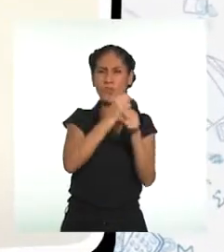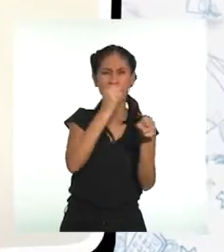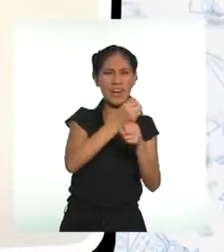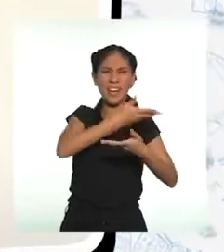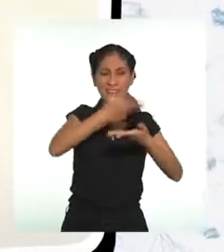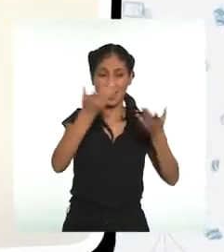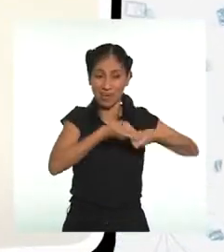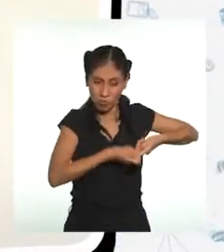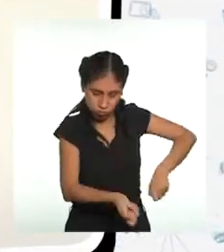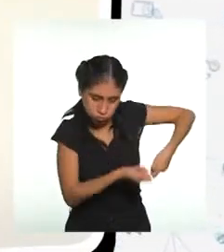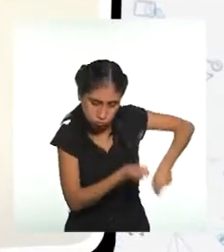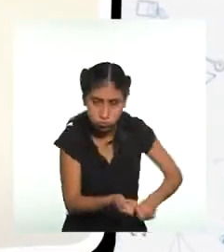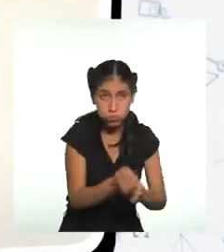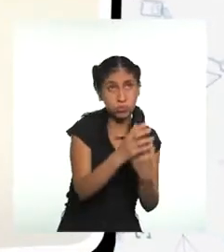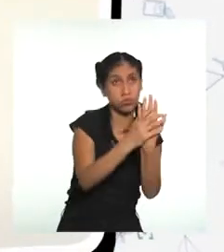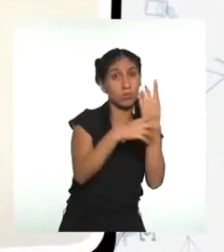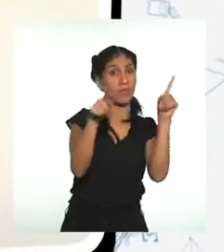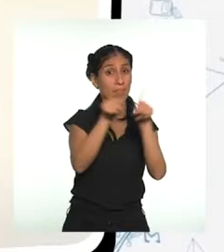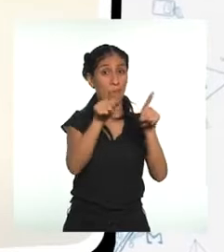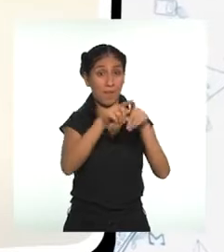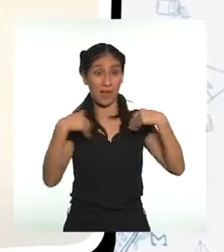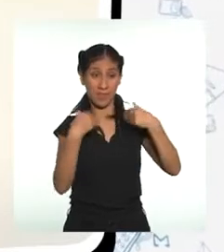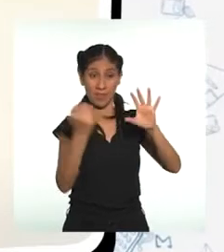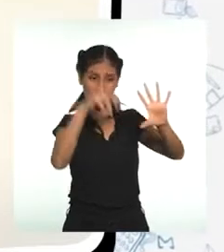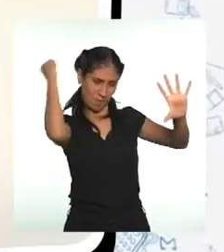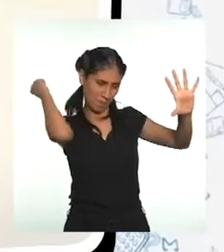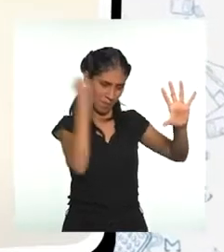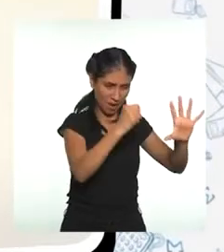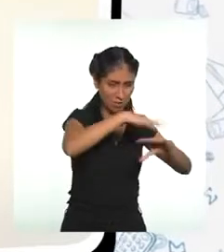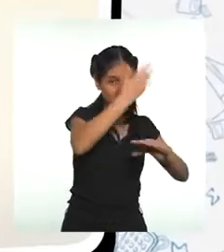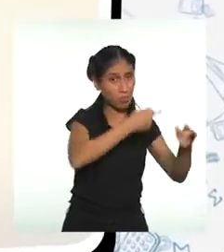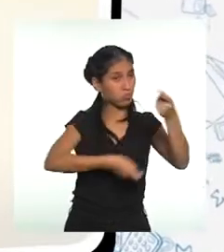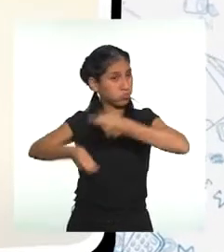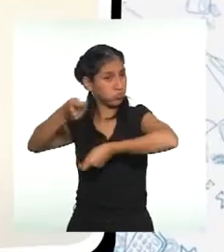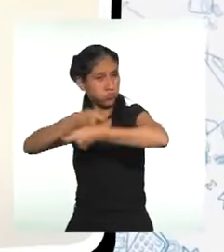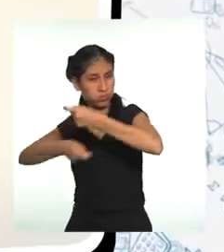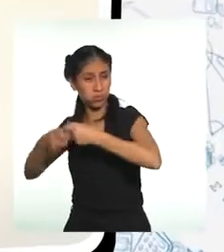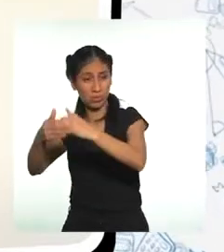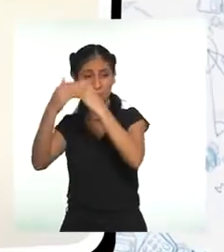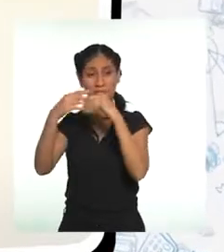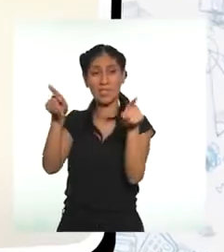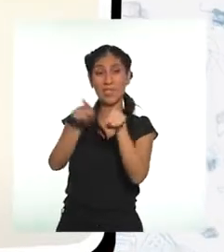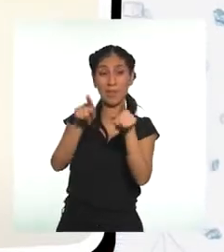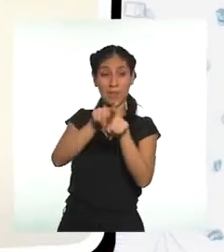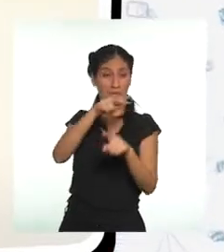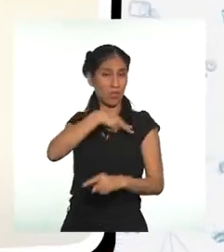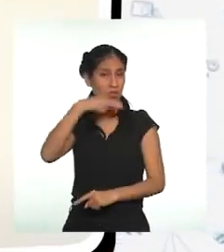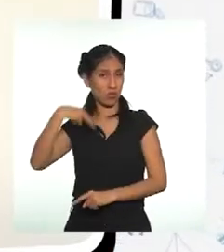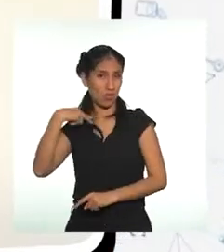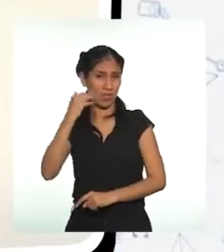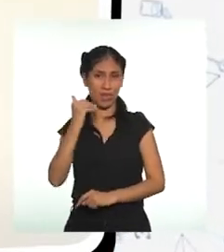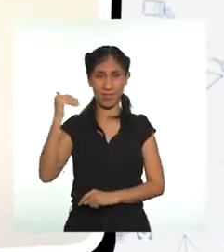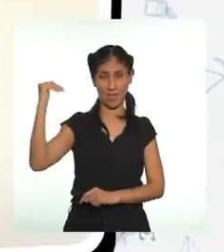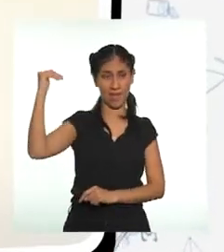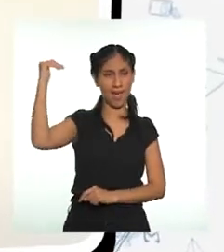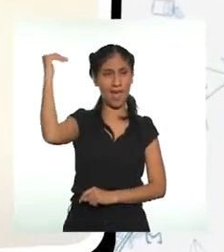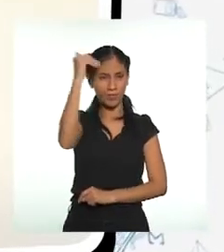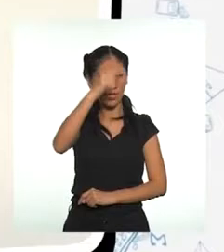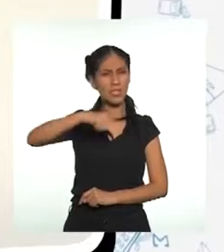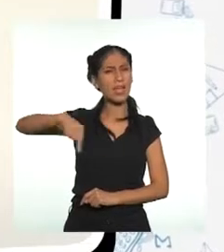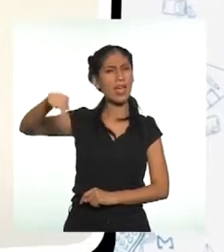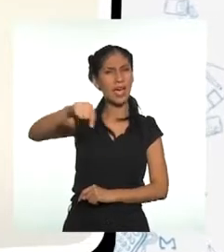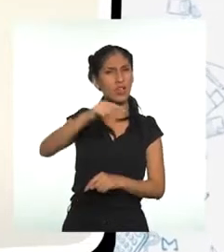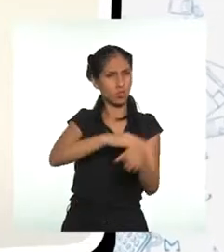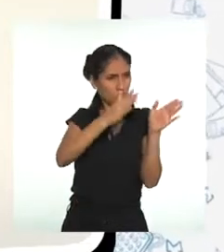Utjasidinakanja, Hakasiptua, Yapumpi, Uiwampi. Ayllu irpteristi,